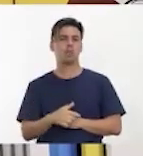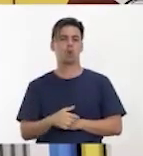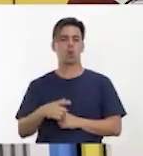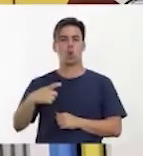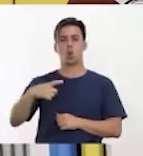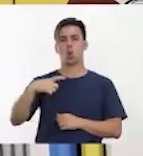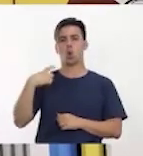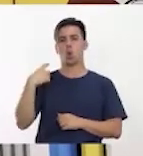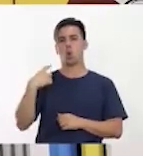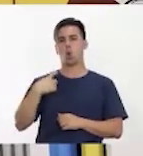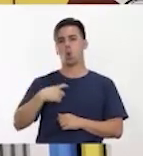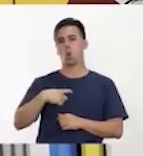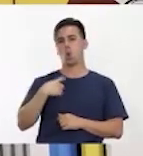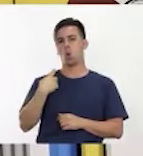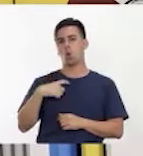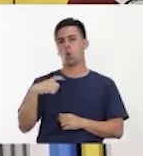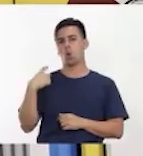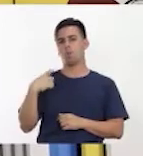la unión